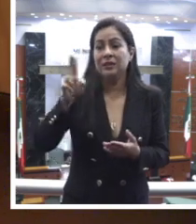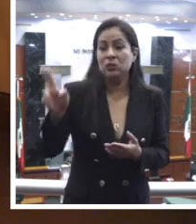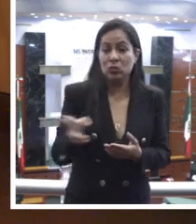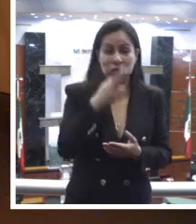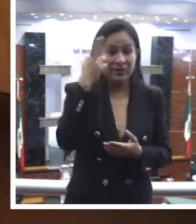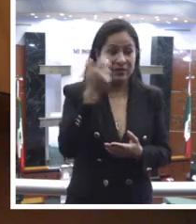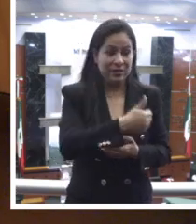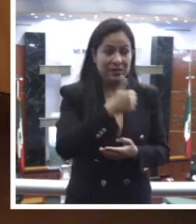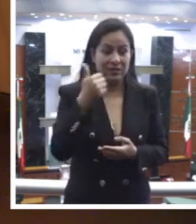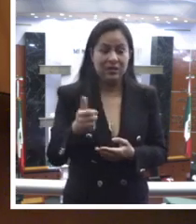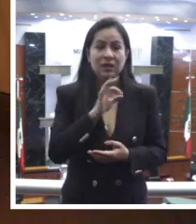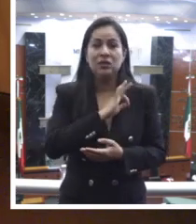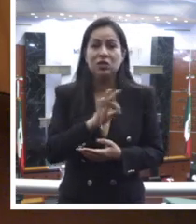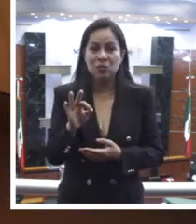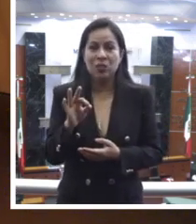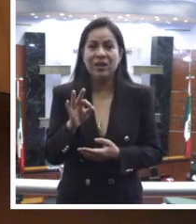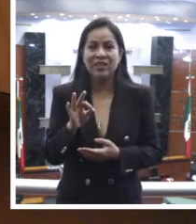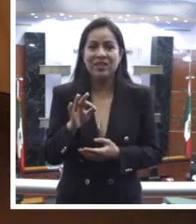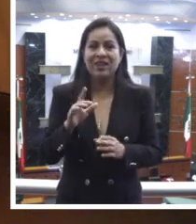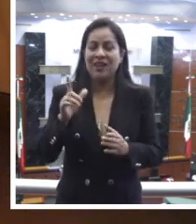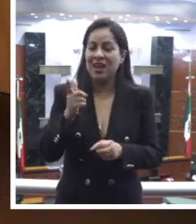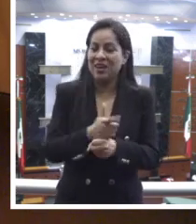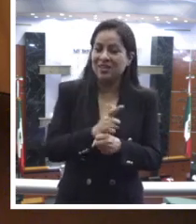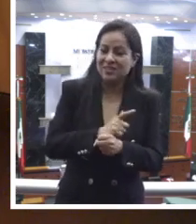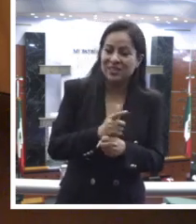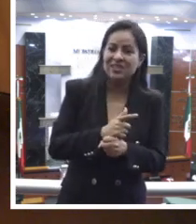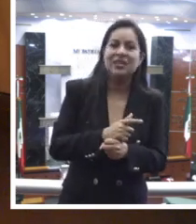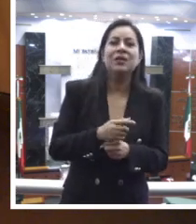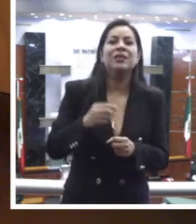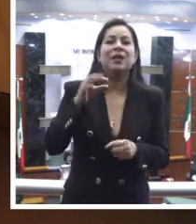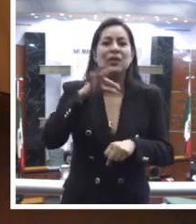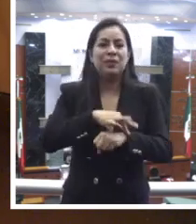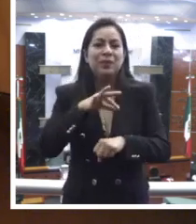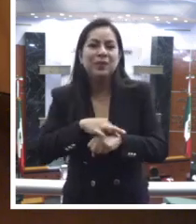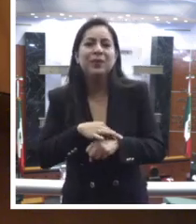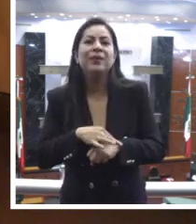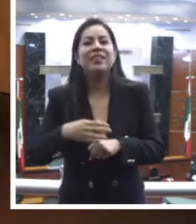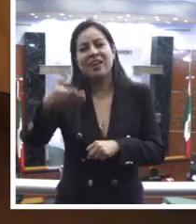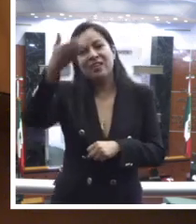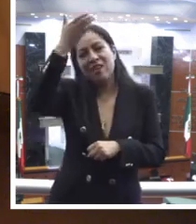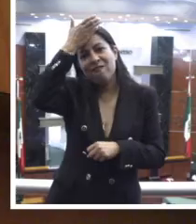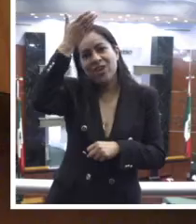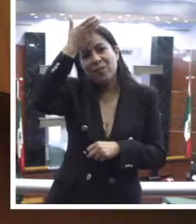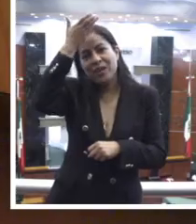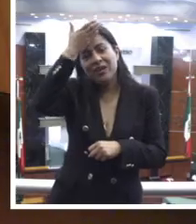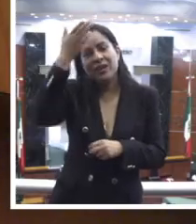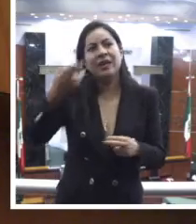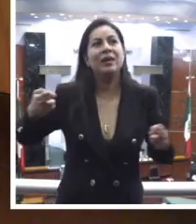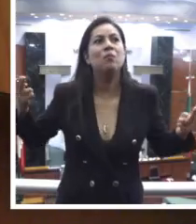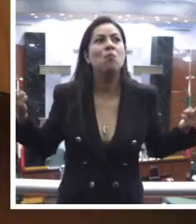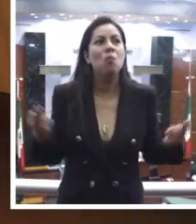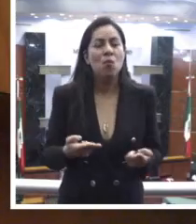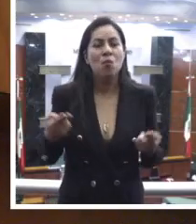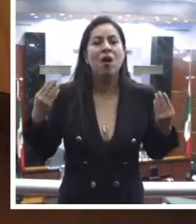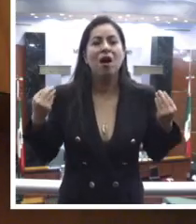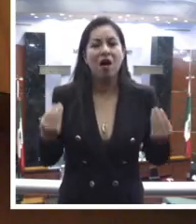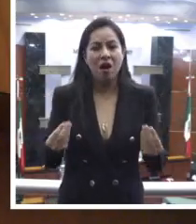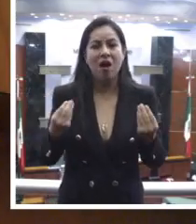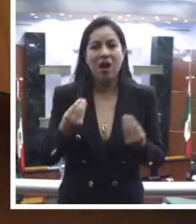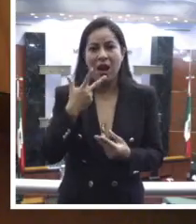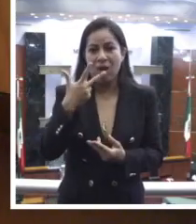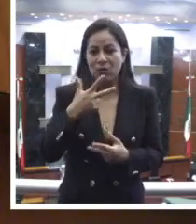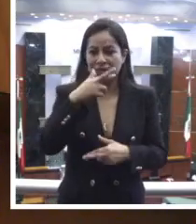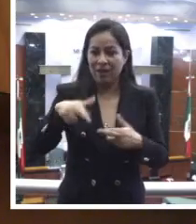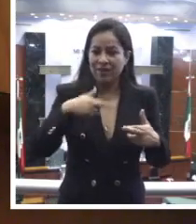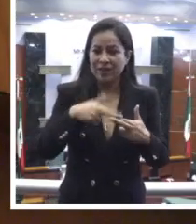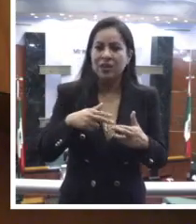universidades también se puedan dar las licenciaturas de medicina y en enfermería, que tanto necesita nuestra octava región,